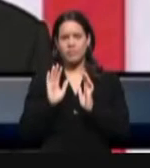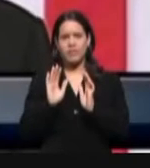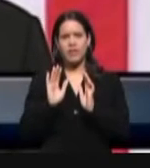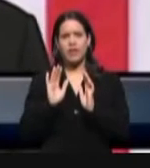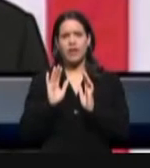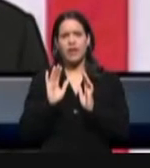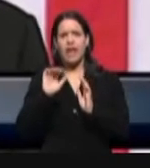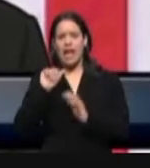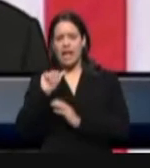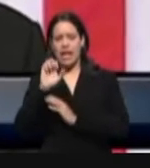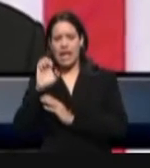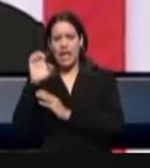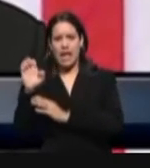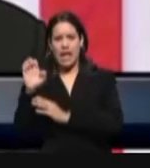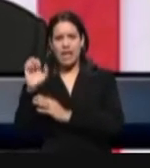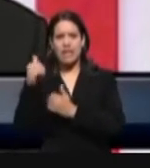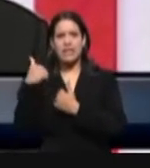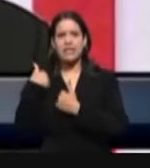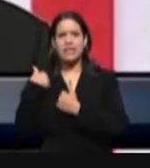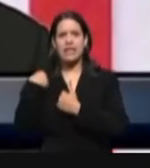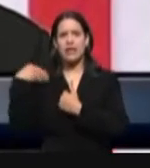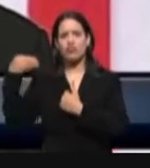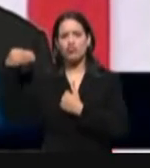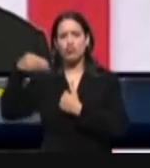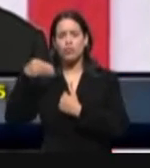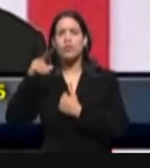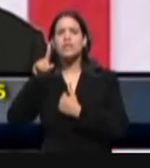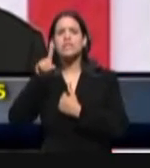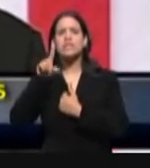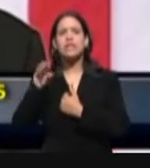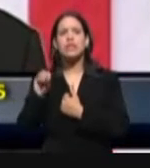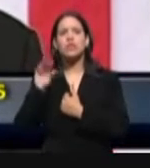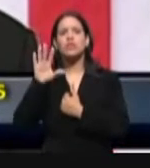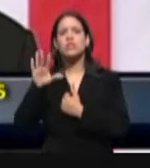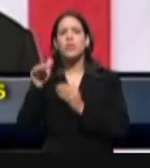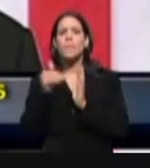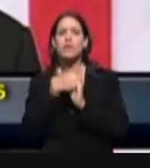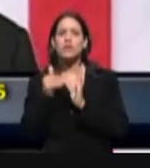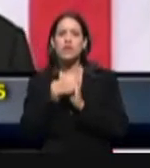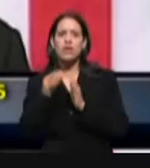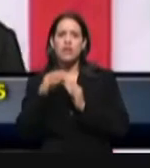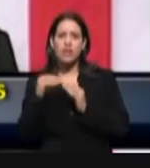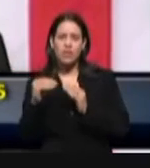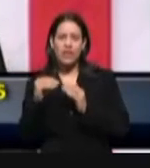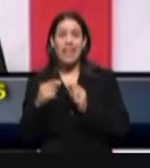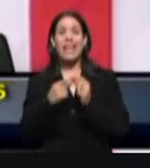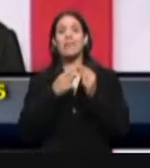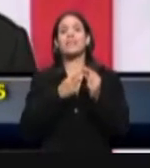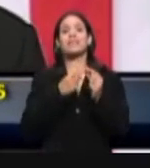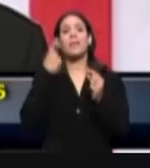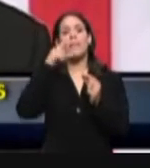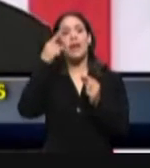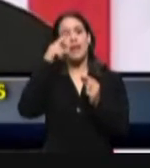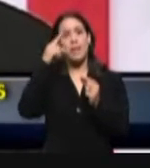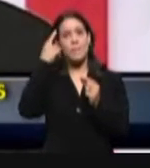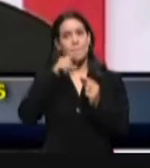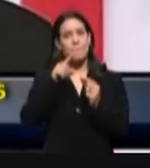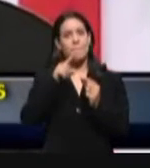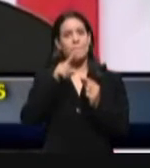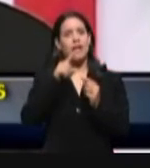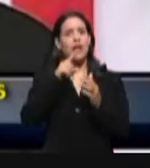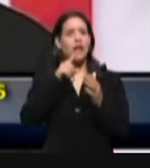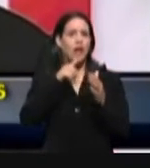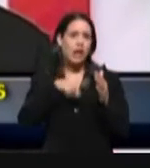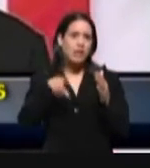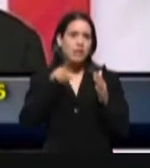Alcantarillados, que recibirá una asignación especial estatal de 105 millones de dólares para dejar sin efecto el aumento en